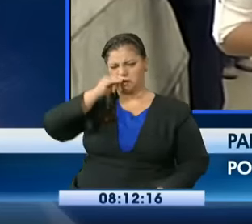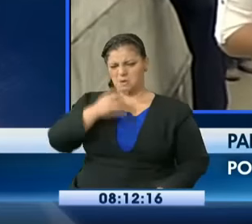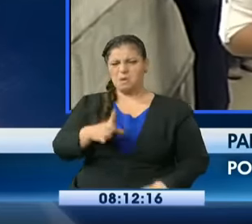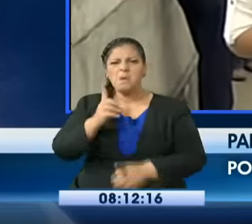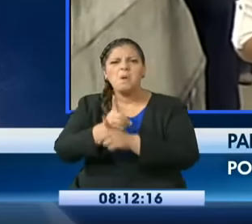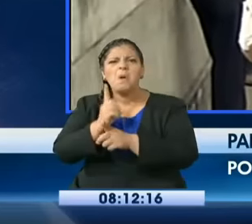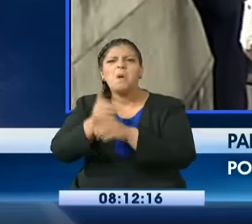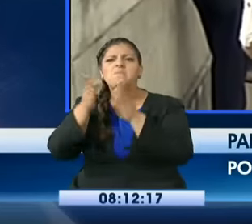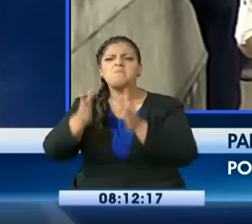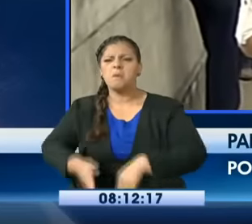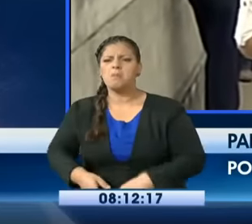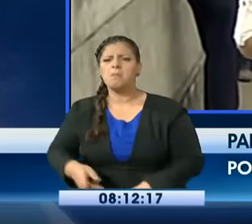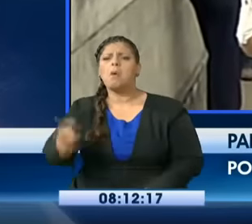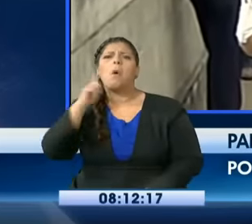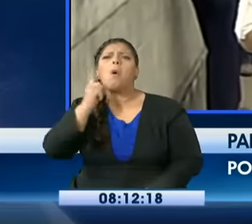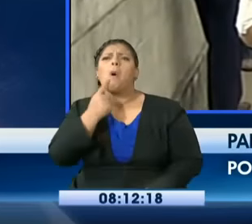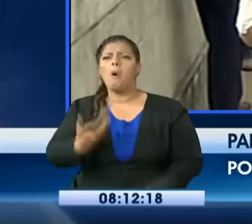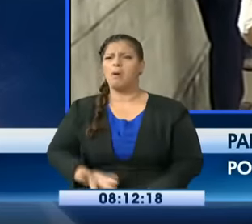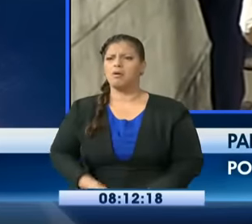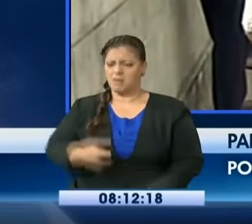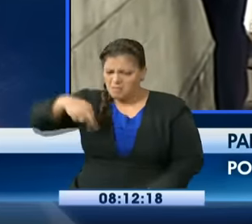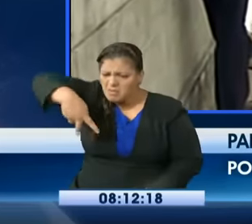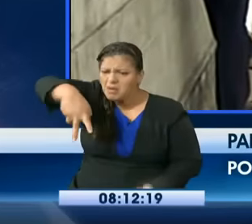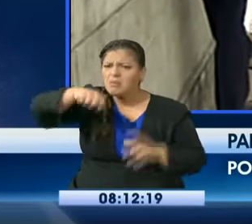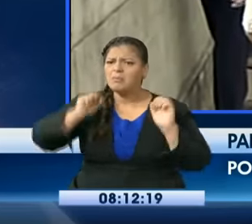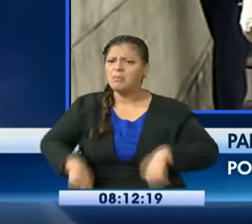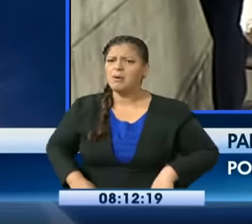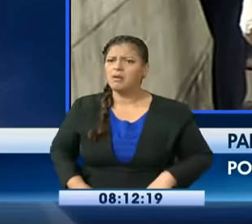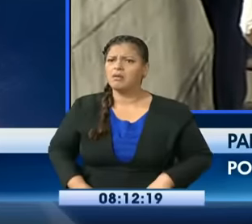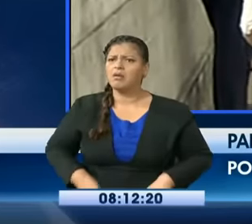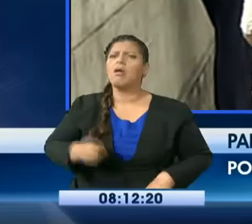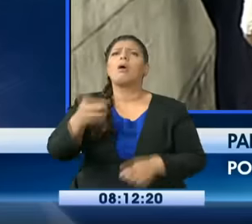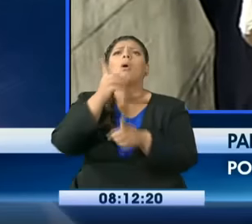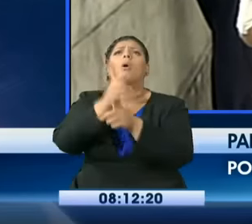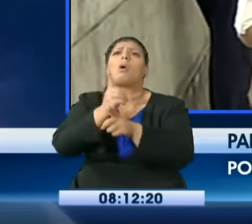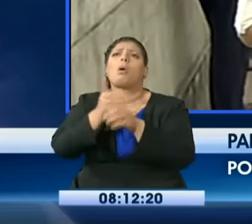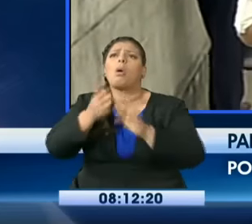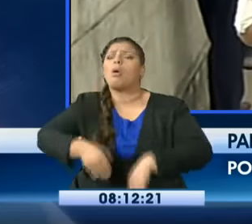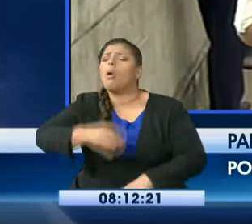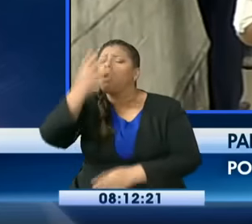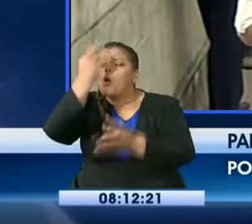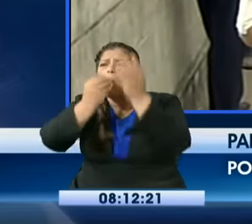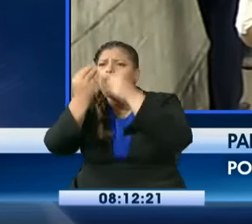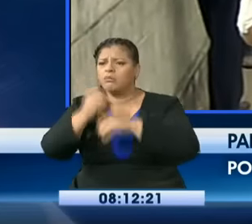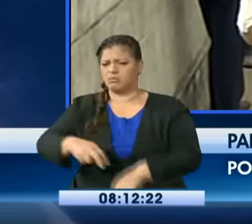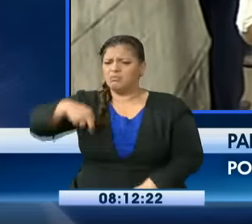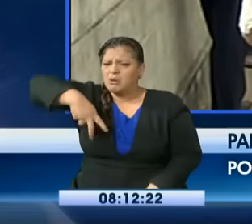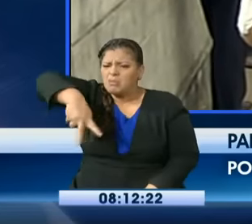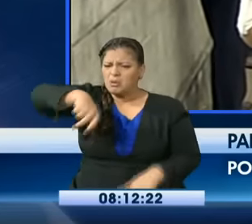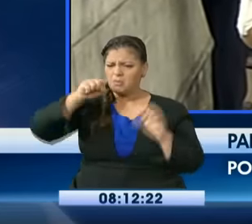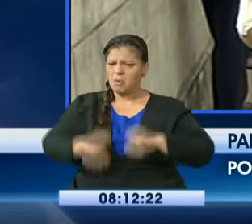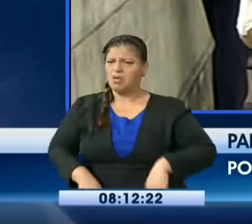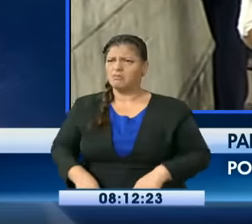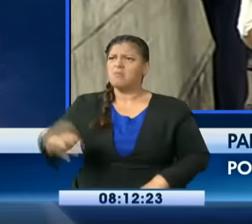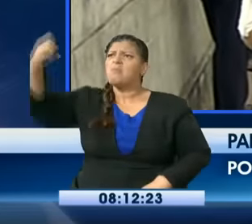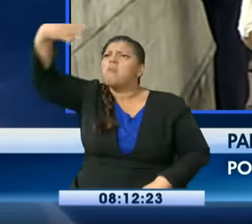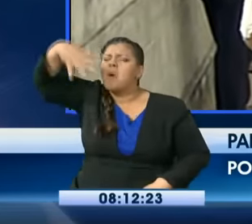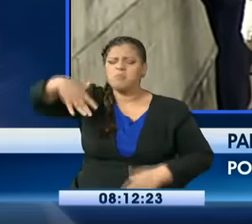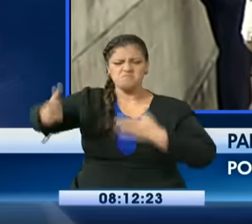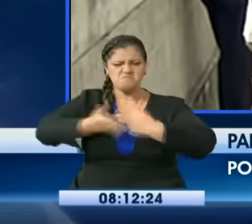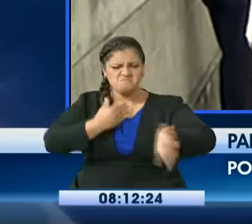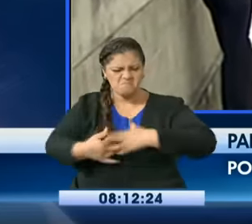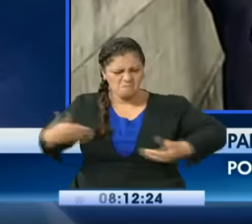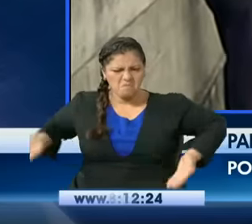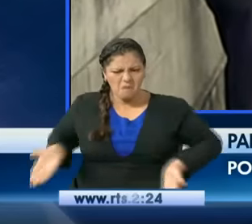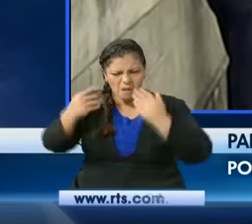para que caminen. Que caminen porque nosotros también caminamos, que el sol no les hace daño. Y tantas otras cosas